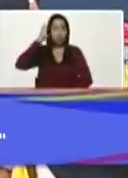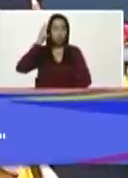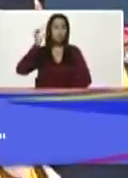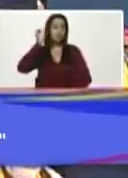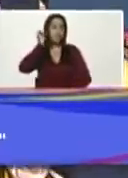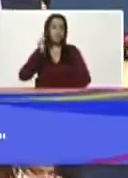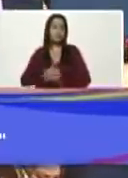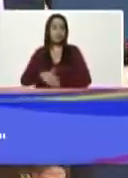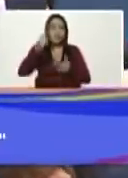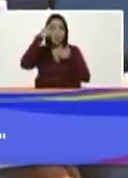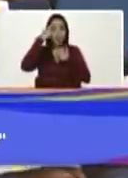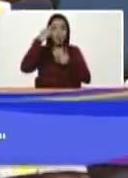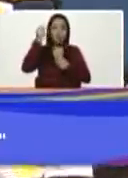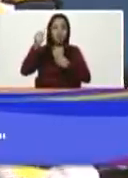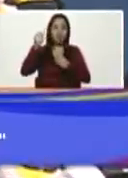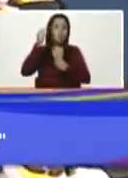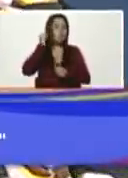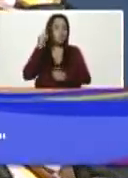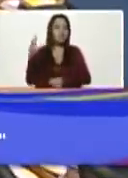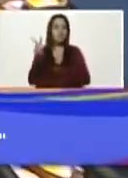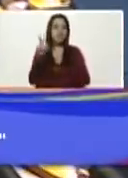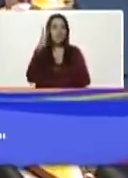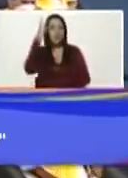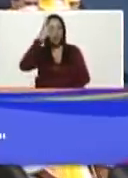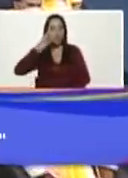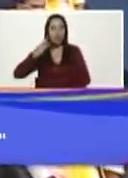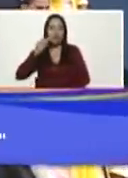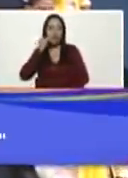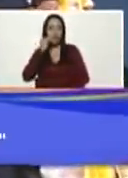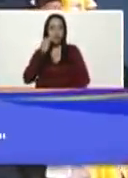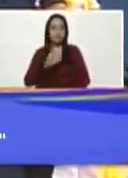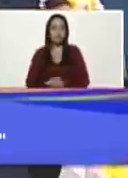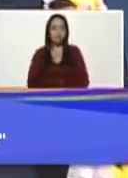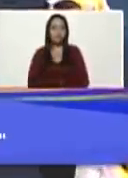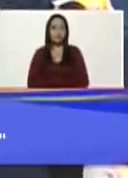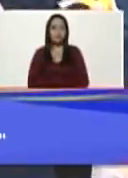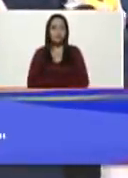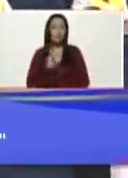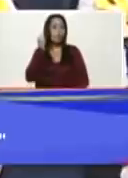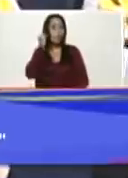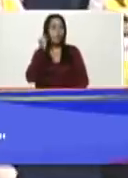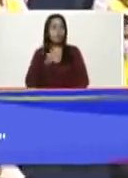una profesión a la mujer venezolana, a la juventud mujer.